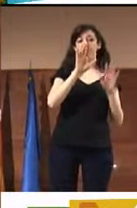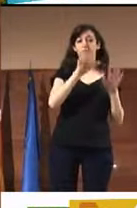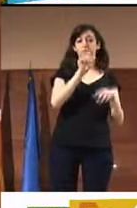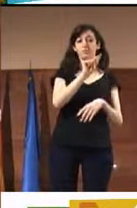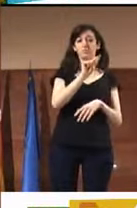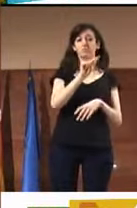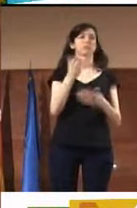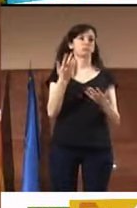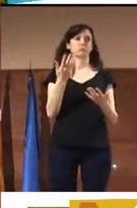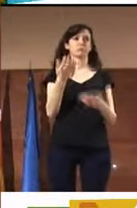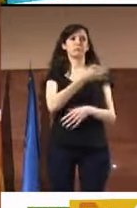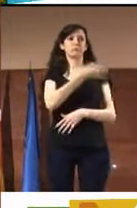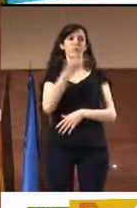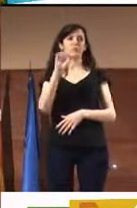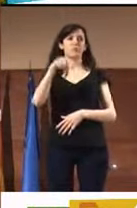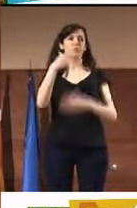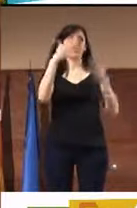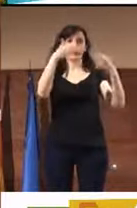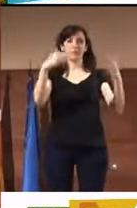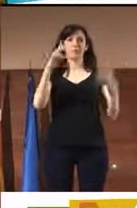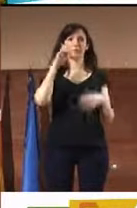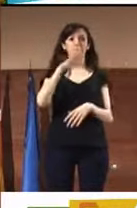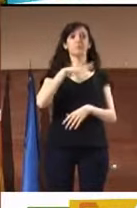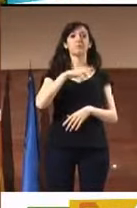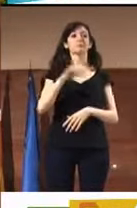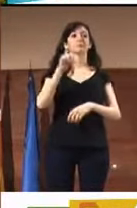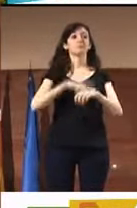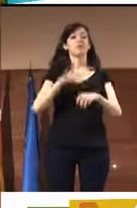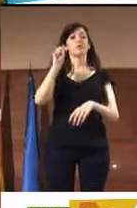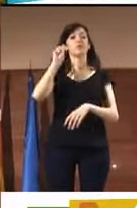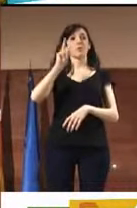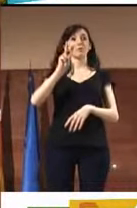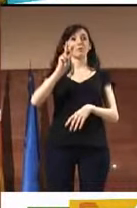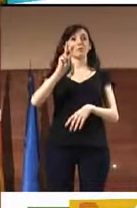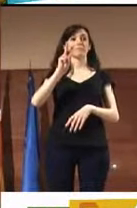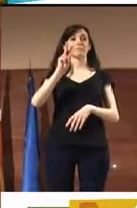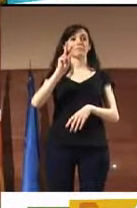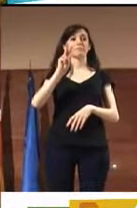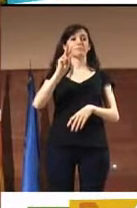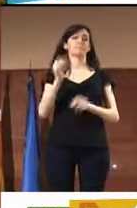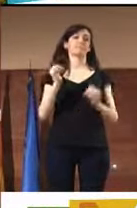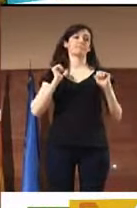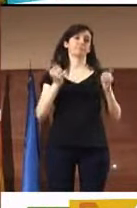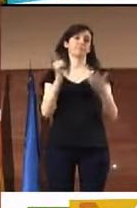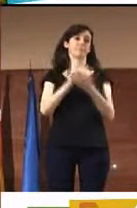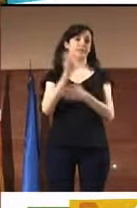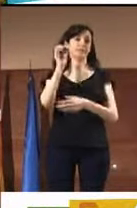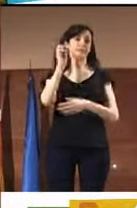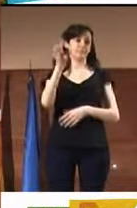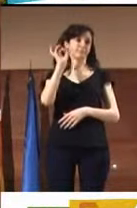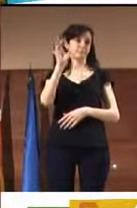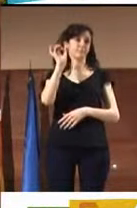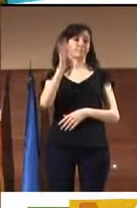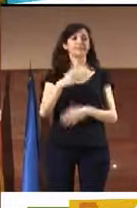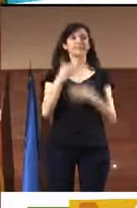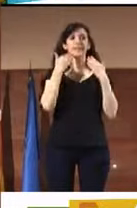mejor. Así podemos ver la exposición a las 12, entonces se inicia la nueva sesión. Gracias a todos.